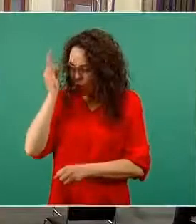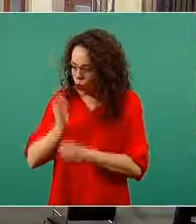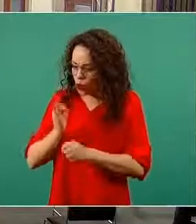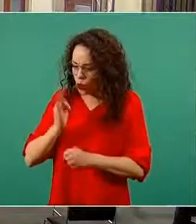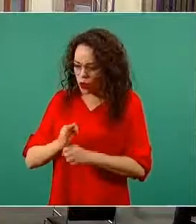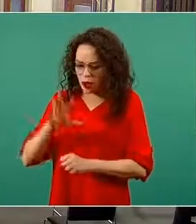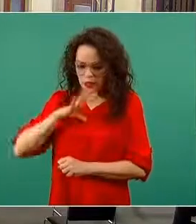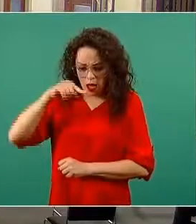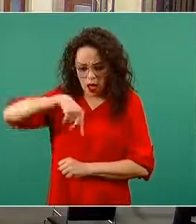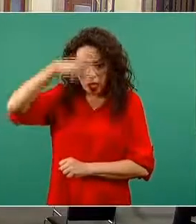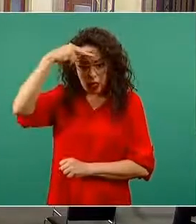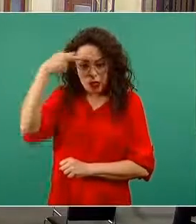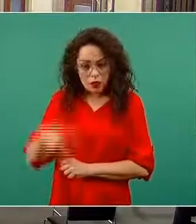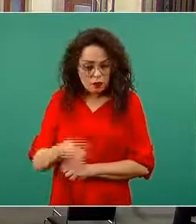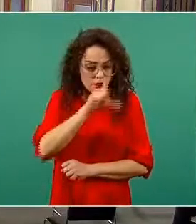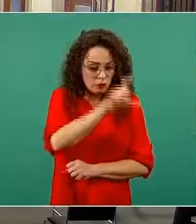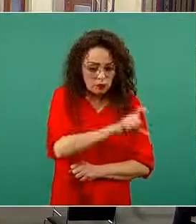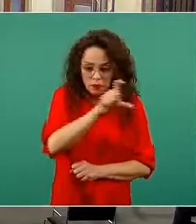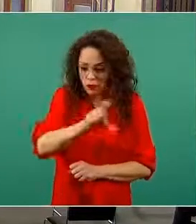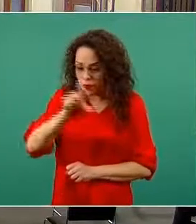disponibles en nuestro país